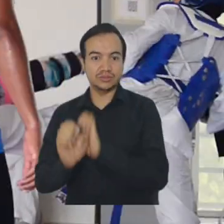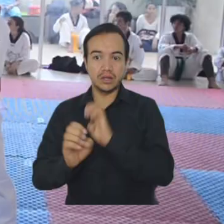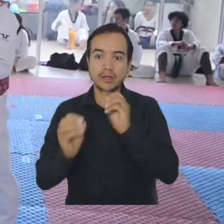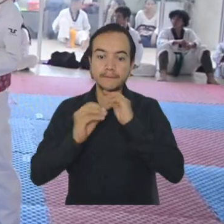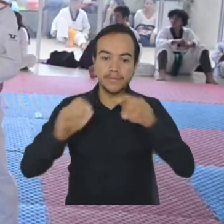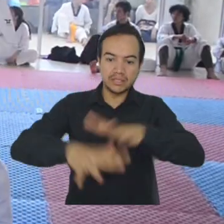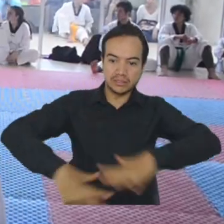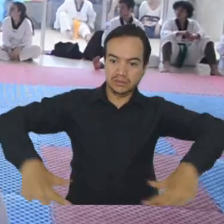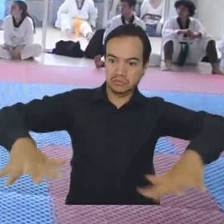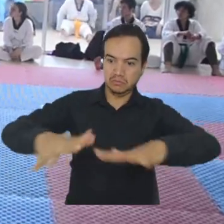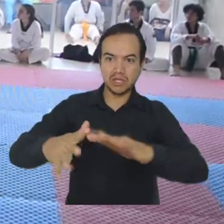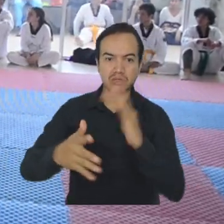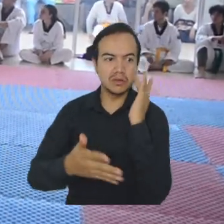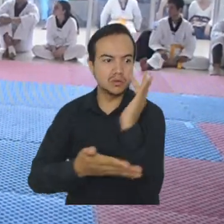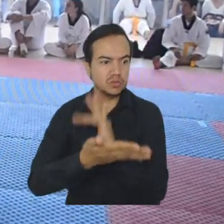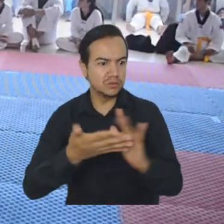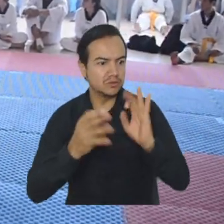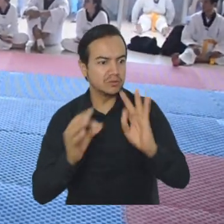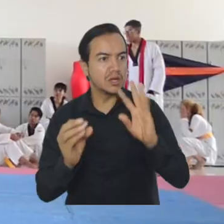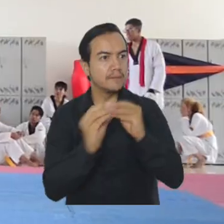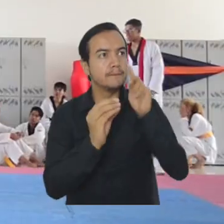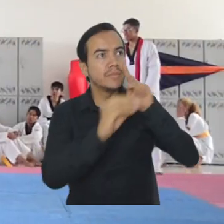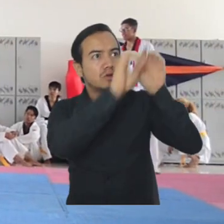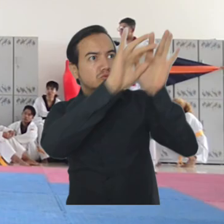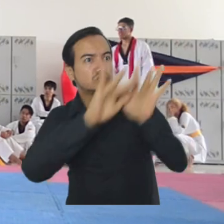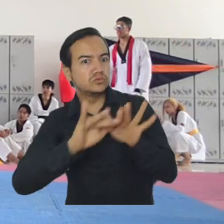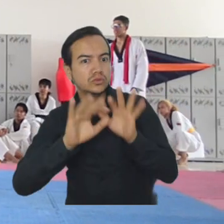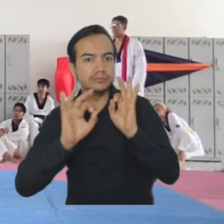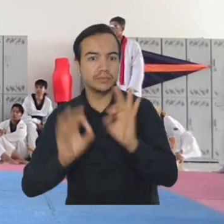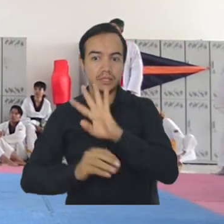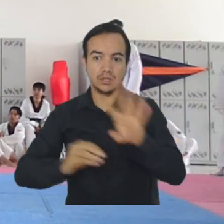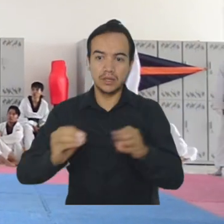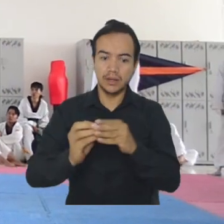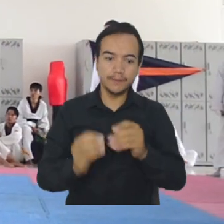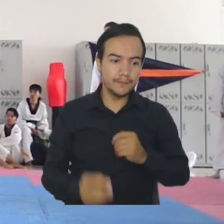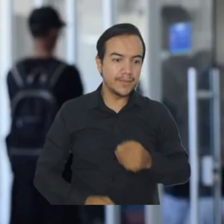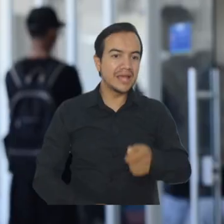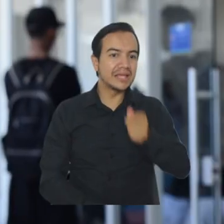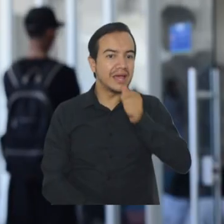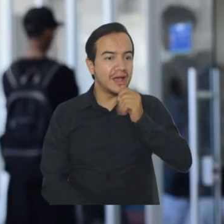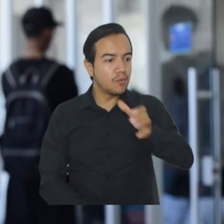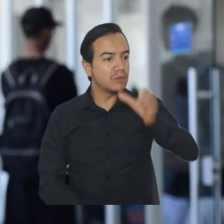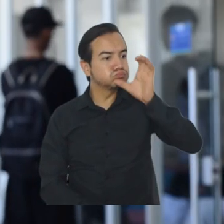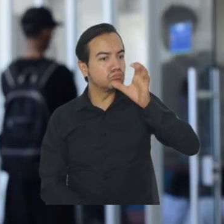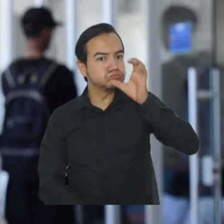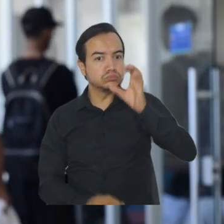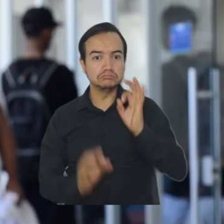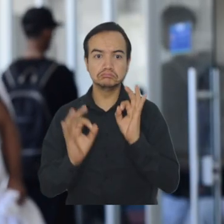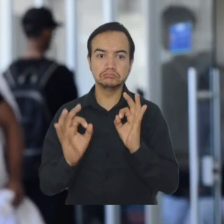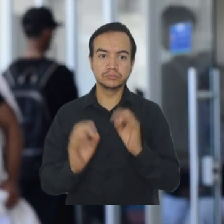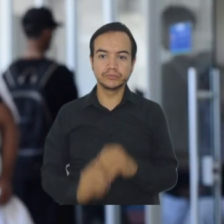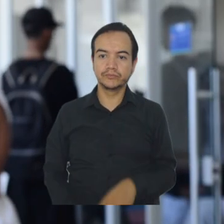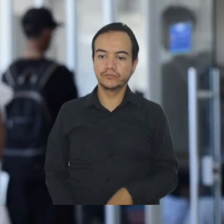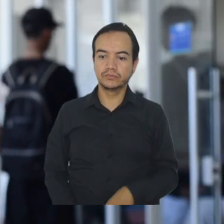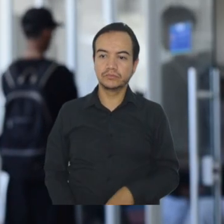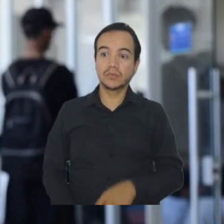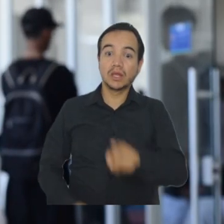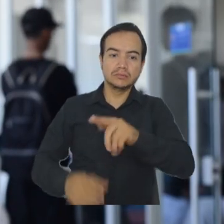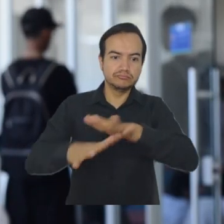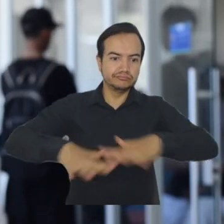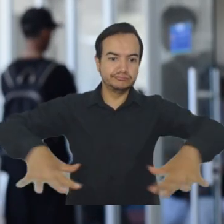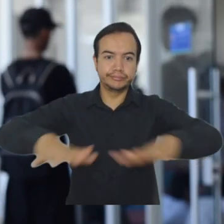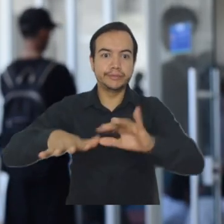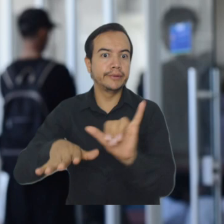muy bien cuidadas, hay muy buen manejo del aire, también está el tema de la hidratación. Tiene un nivel de un departamental o